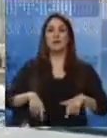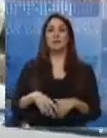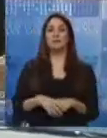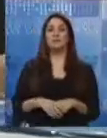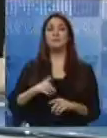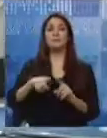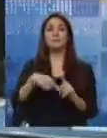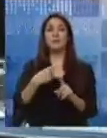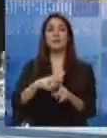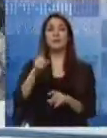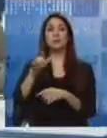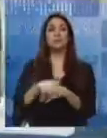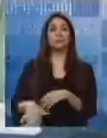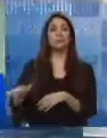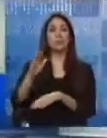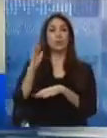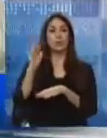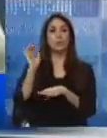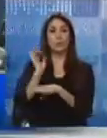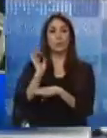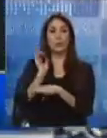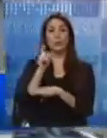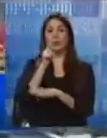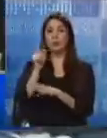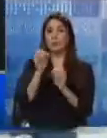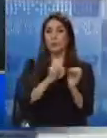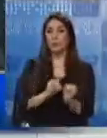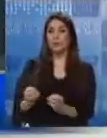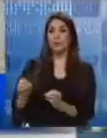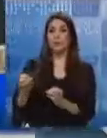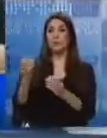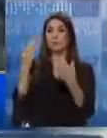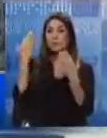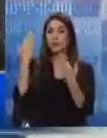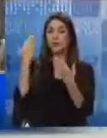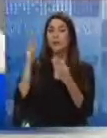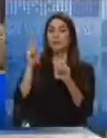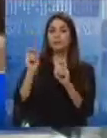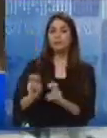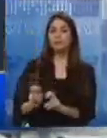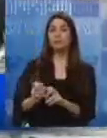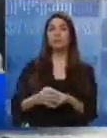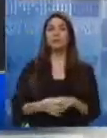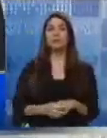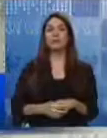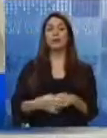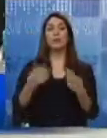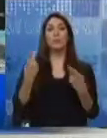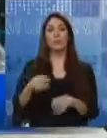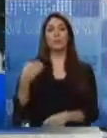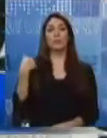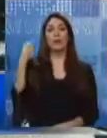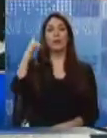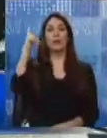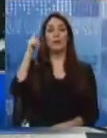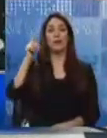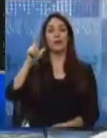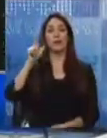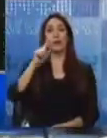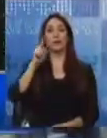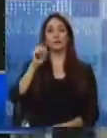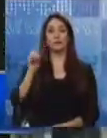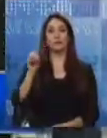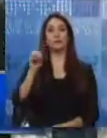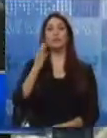Esto mientras en el colectivo Compromiso Ecuador, organización que aglutina a partidos y movimientos políticos de oposición y tiene como líder a Guillermo Lasso, se